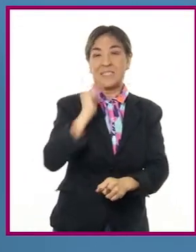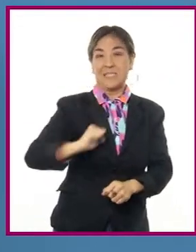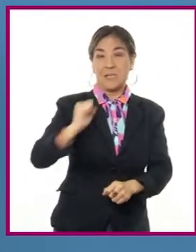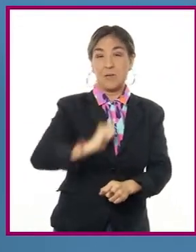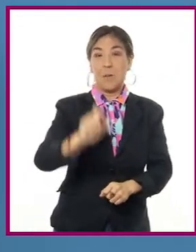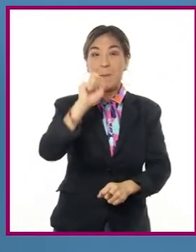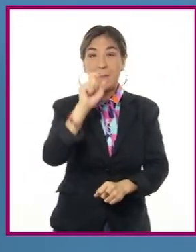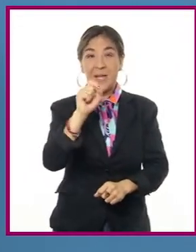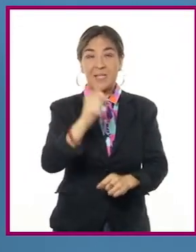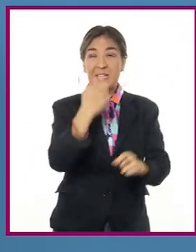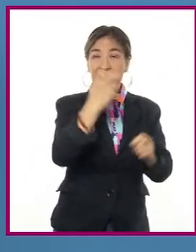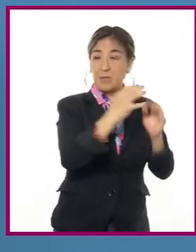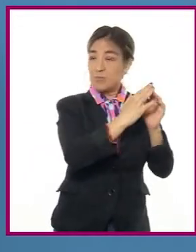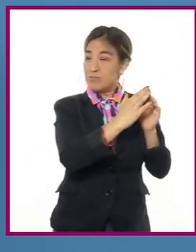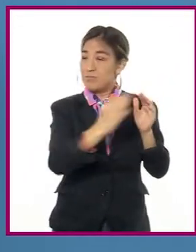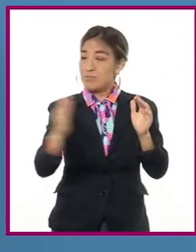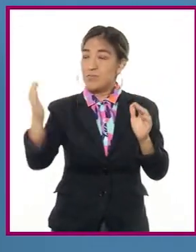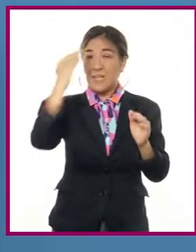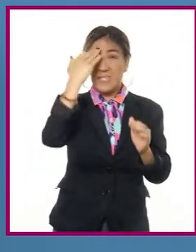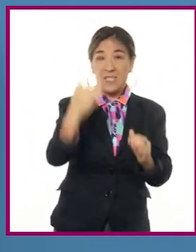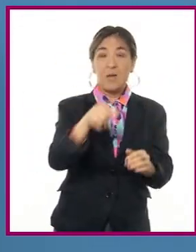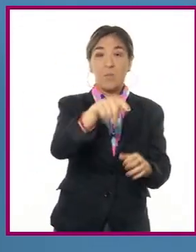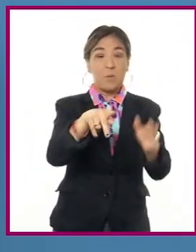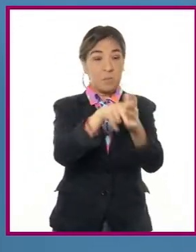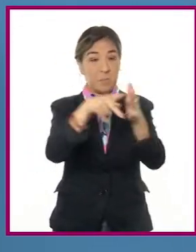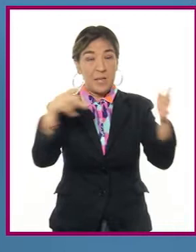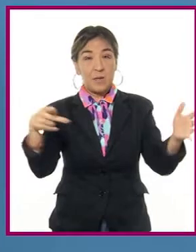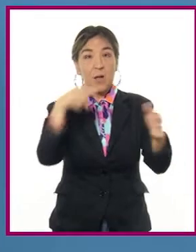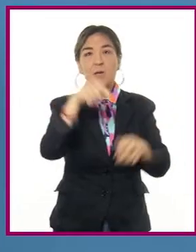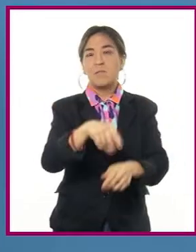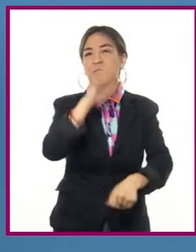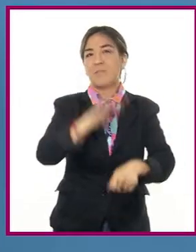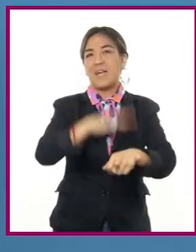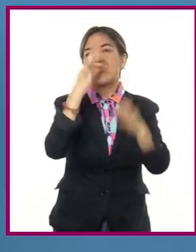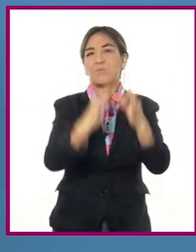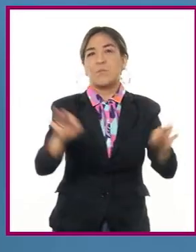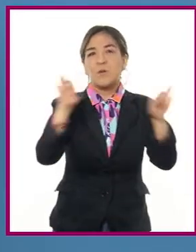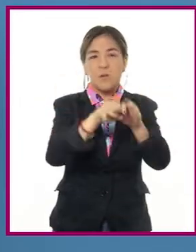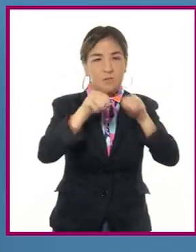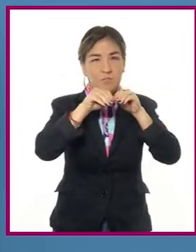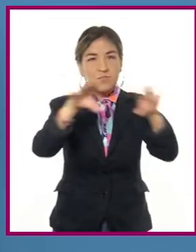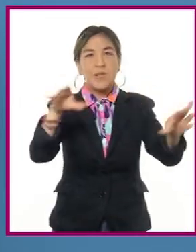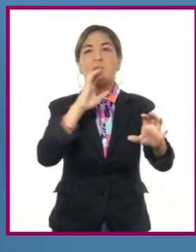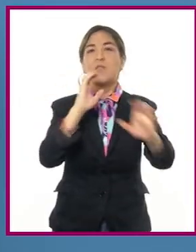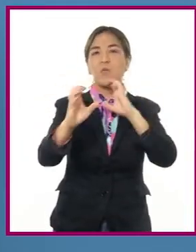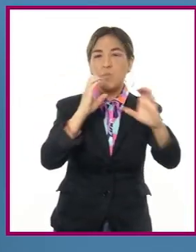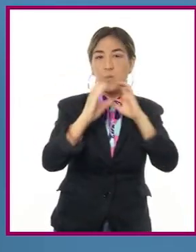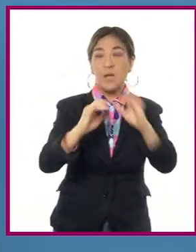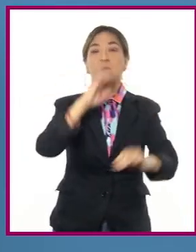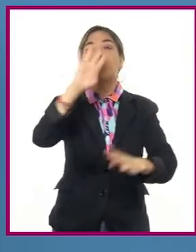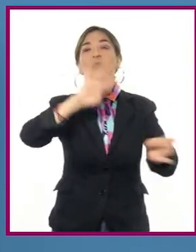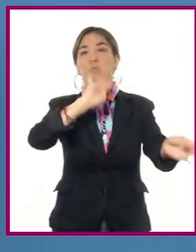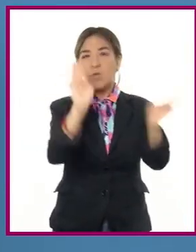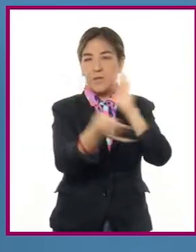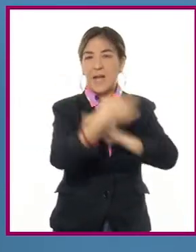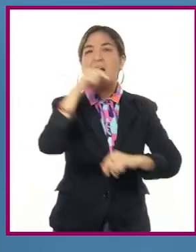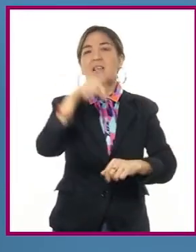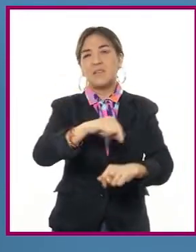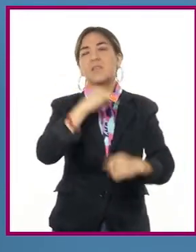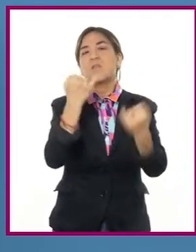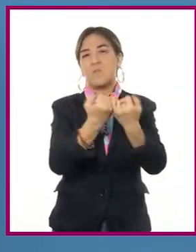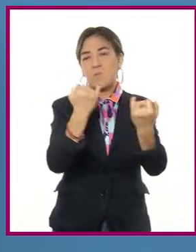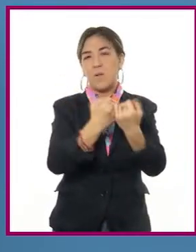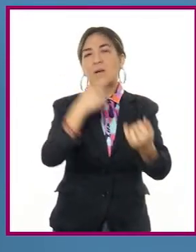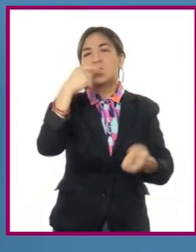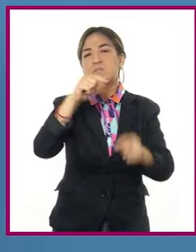periódicos impresos fueron uno de los principales medios de información de los sucesos nacionales y mundiales. Por ello, son